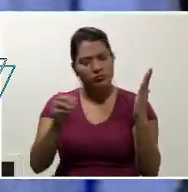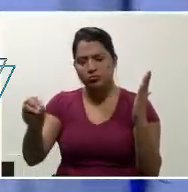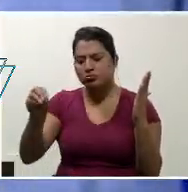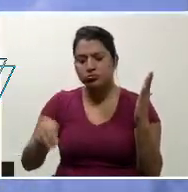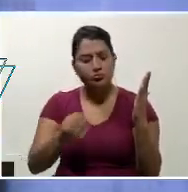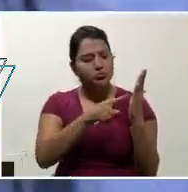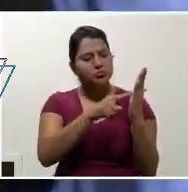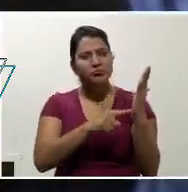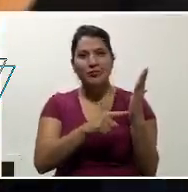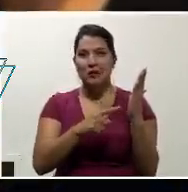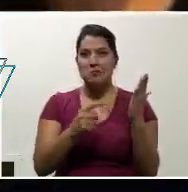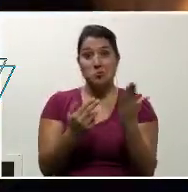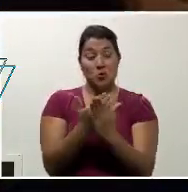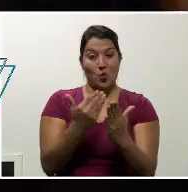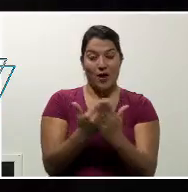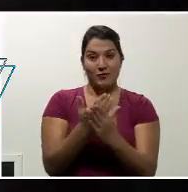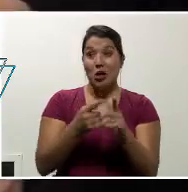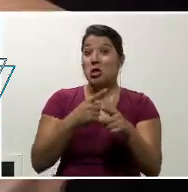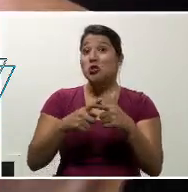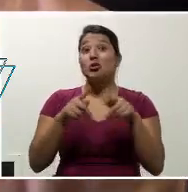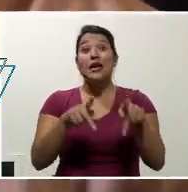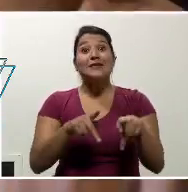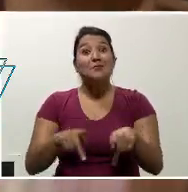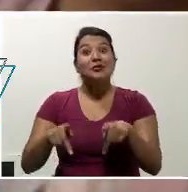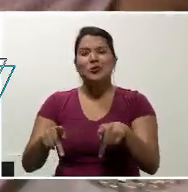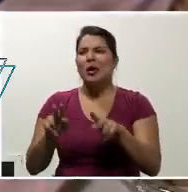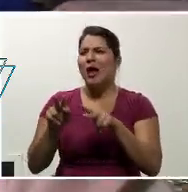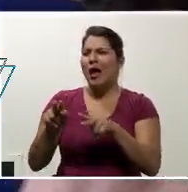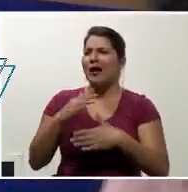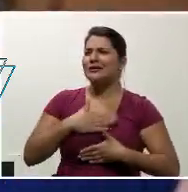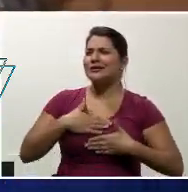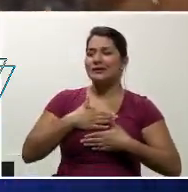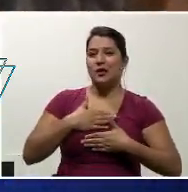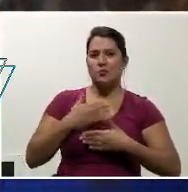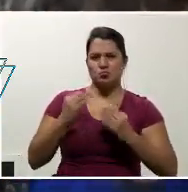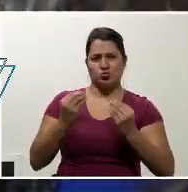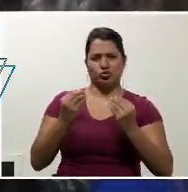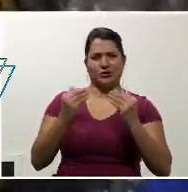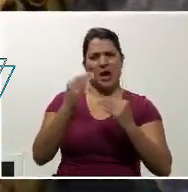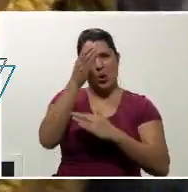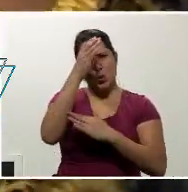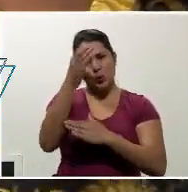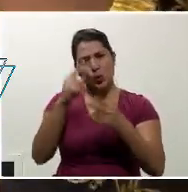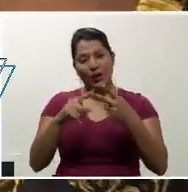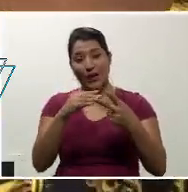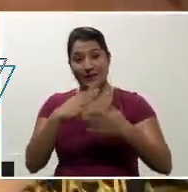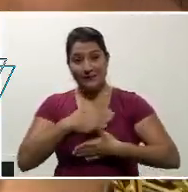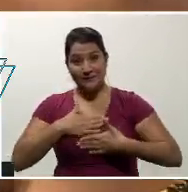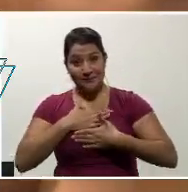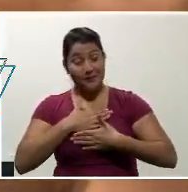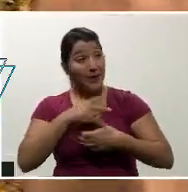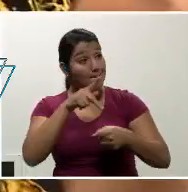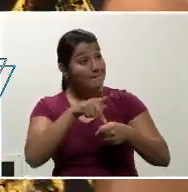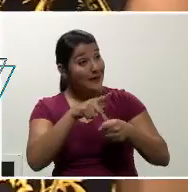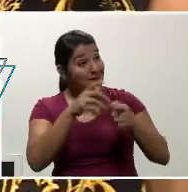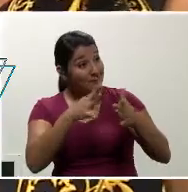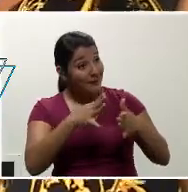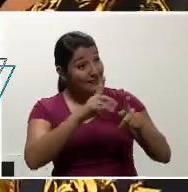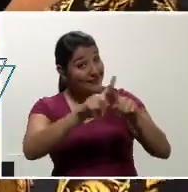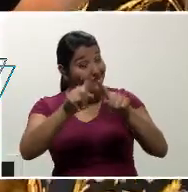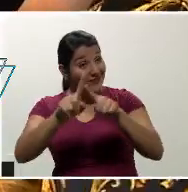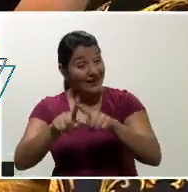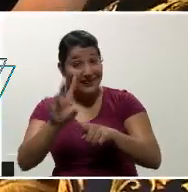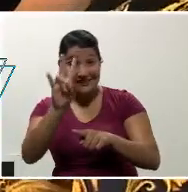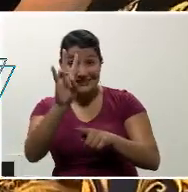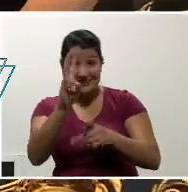show bastante entretenido, de gran nivel cultural y educativo. Son participantes de las 7 provincias. Exactamente, todos